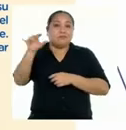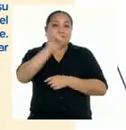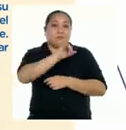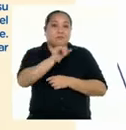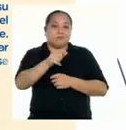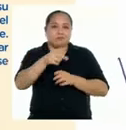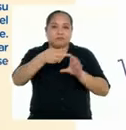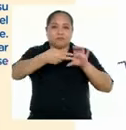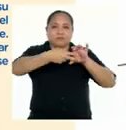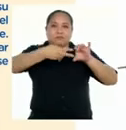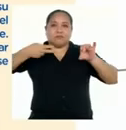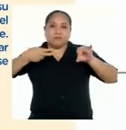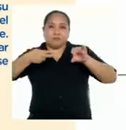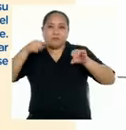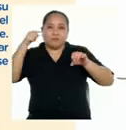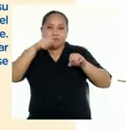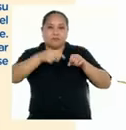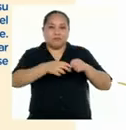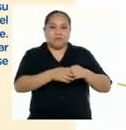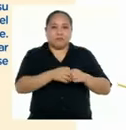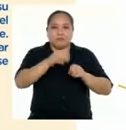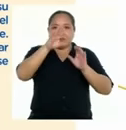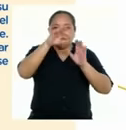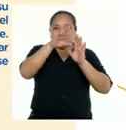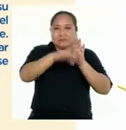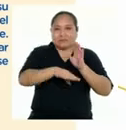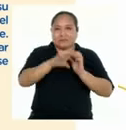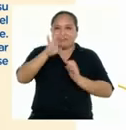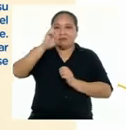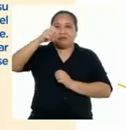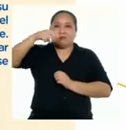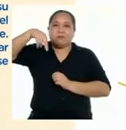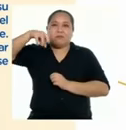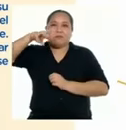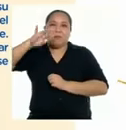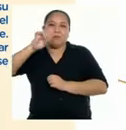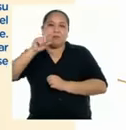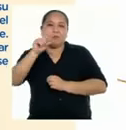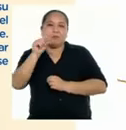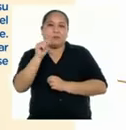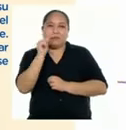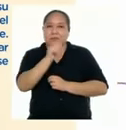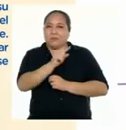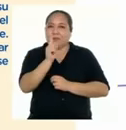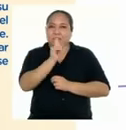no se está usando y se reduce la energía que se consume.